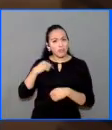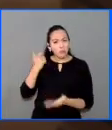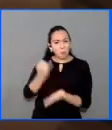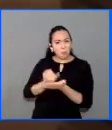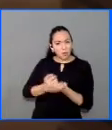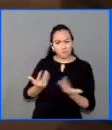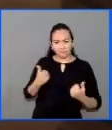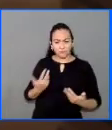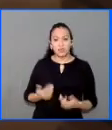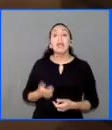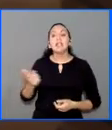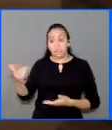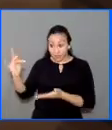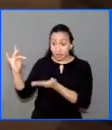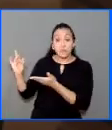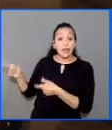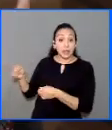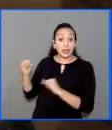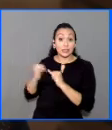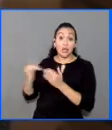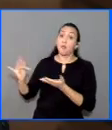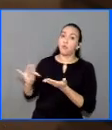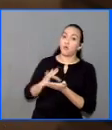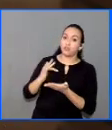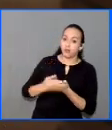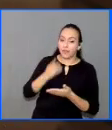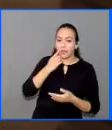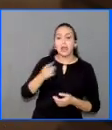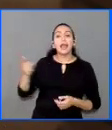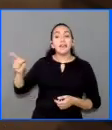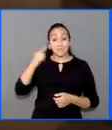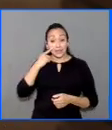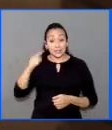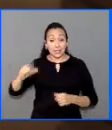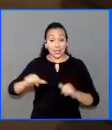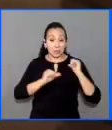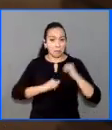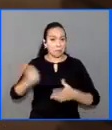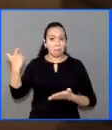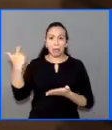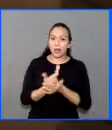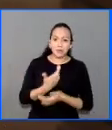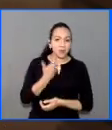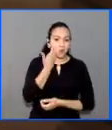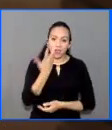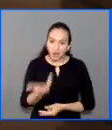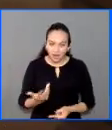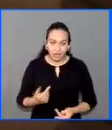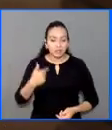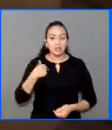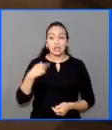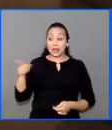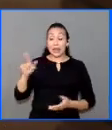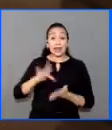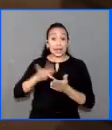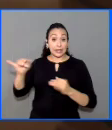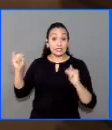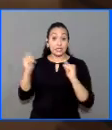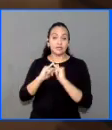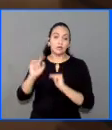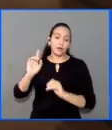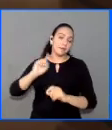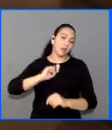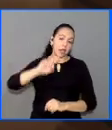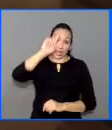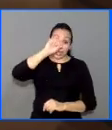sino porque también la autoridad se negaba a pagarme esa parte. Entonces, ellos me hicieron y me orientaron de